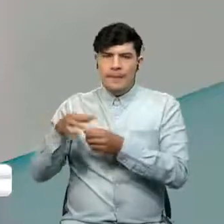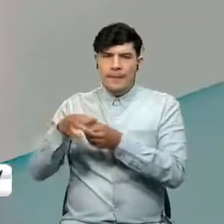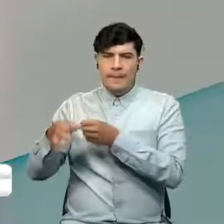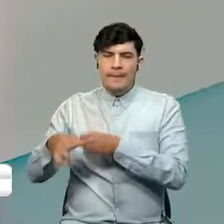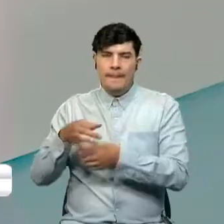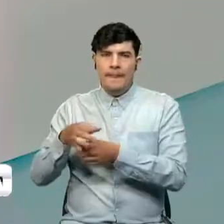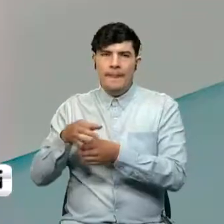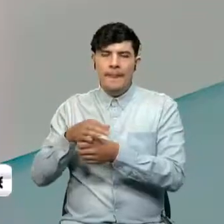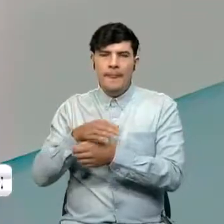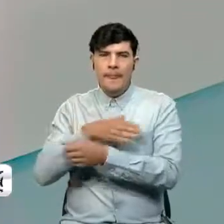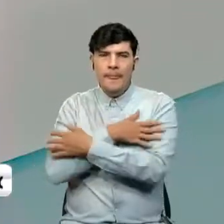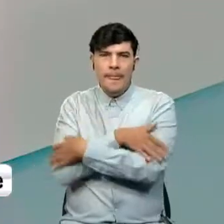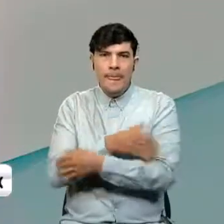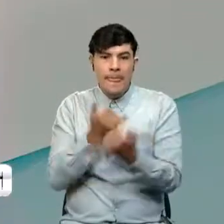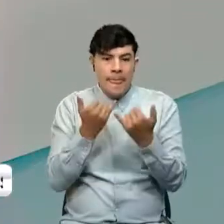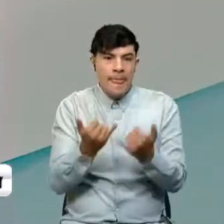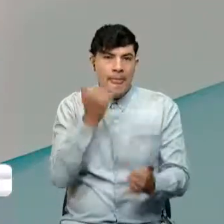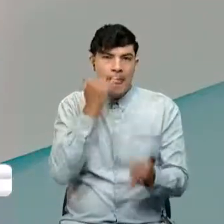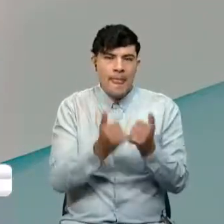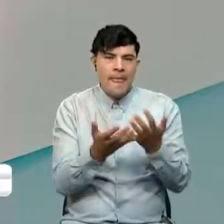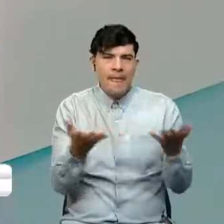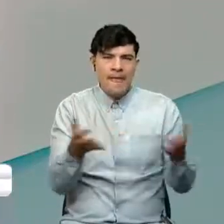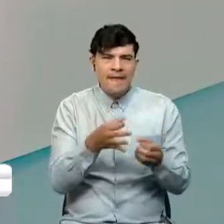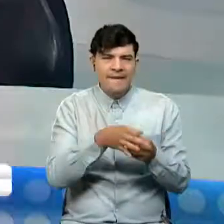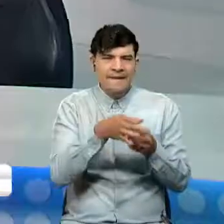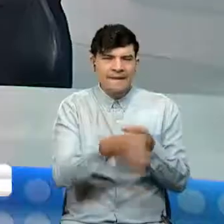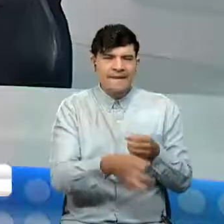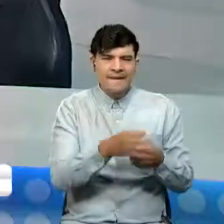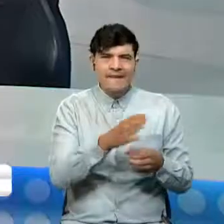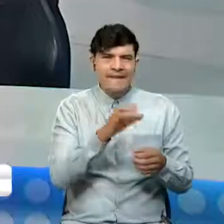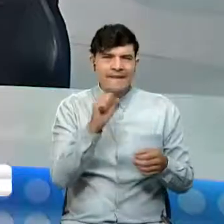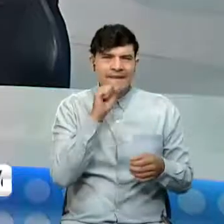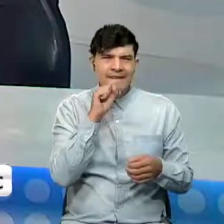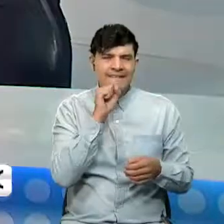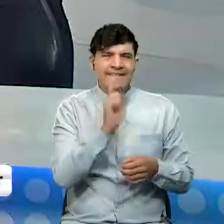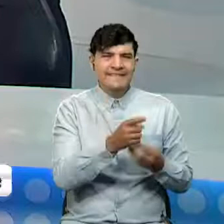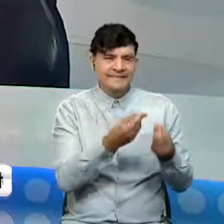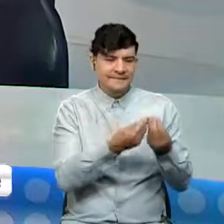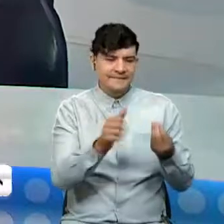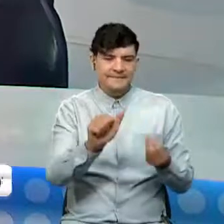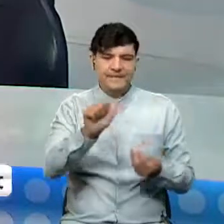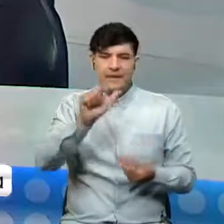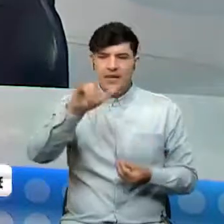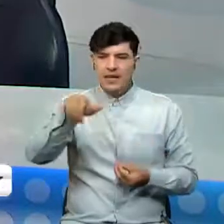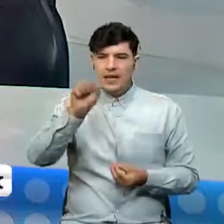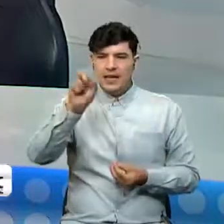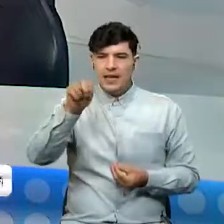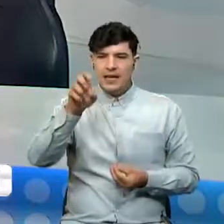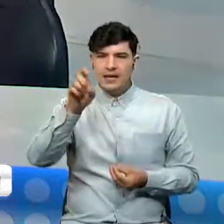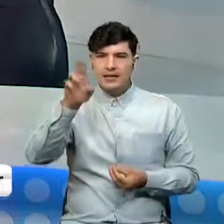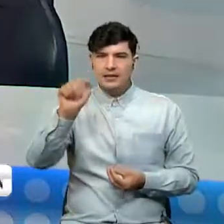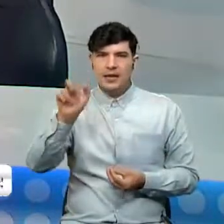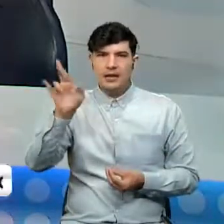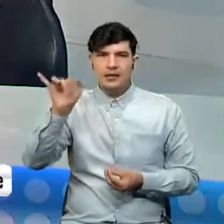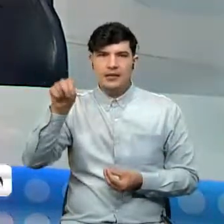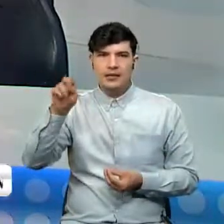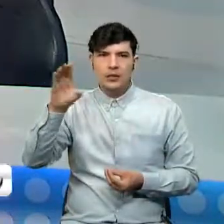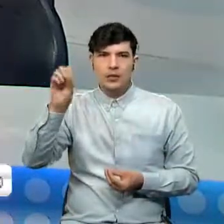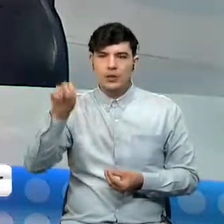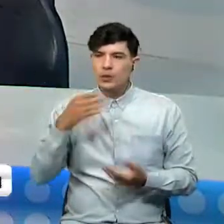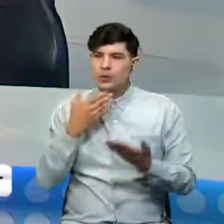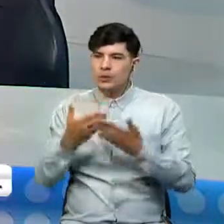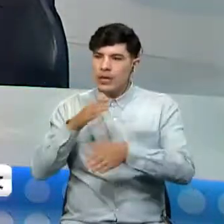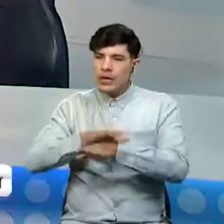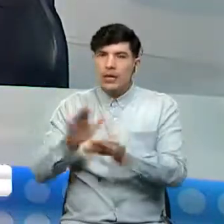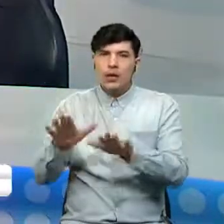Vamos a terminar este recorrido por los municipios desde Barranca Bermeja con nuestra compañera Alejandra Rincón. Muy buenas tardes, ¿y